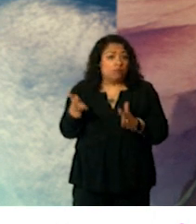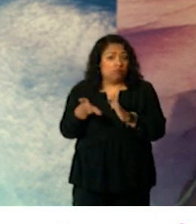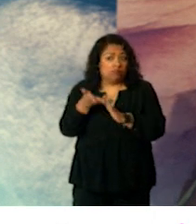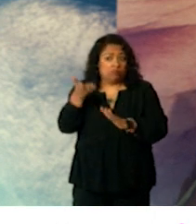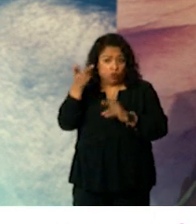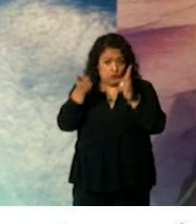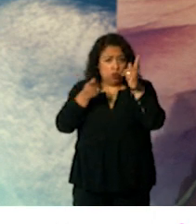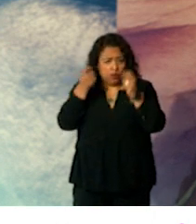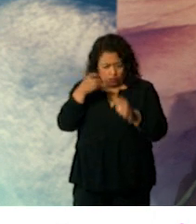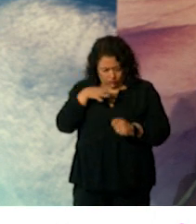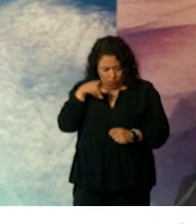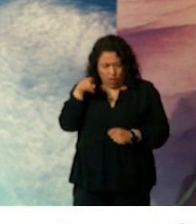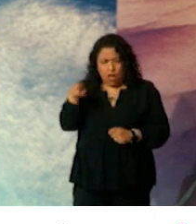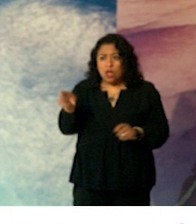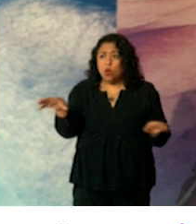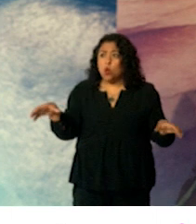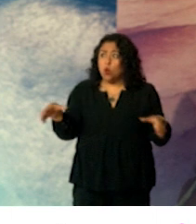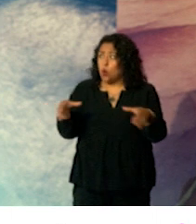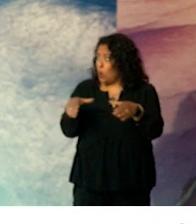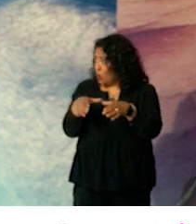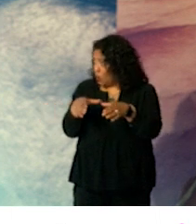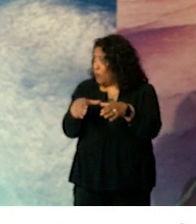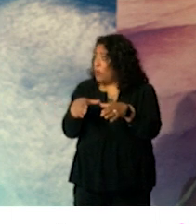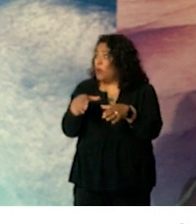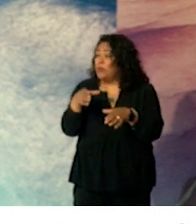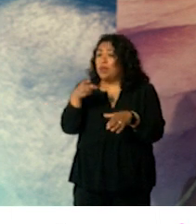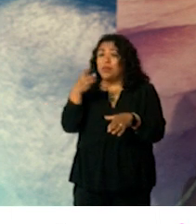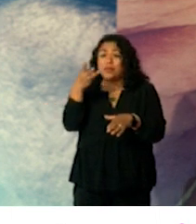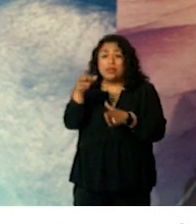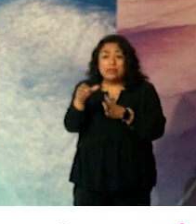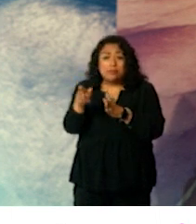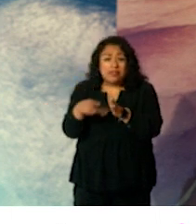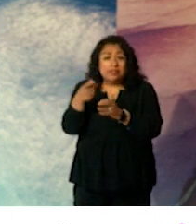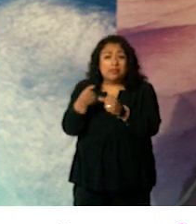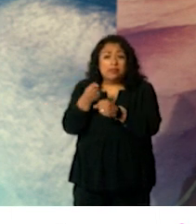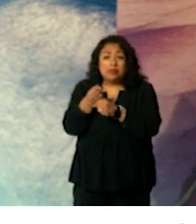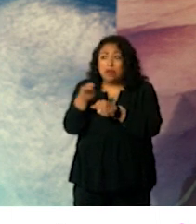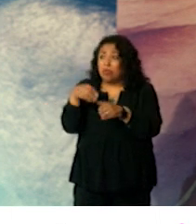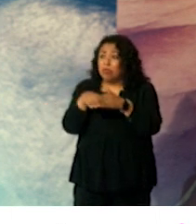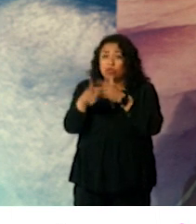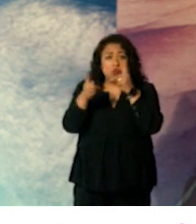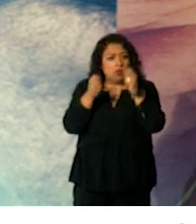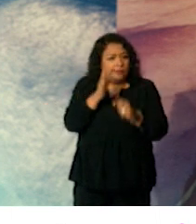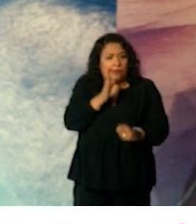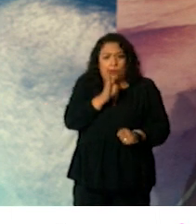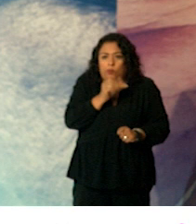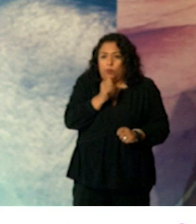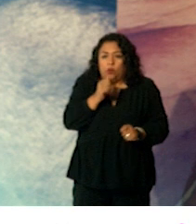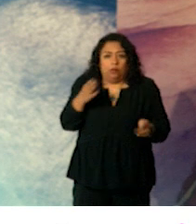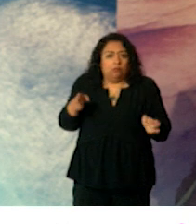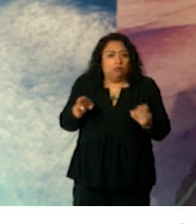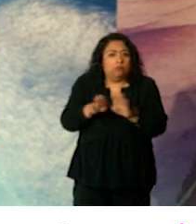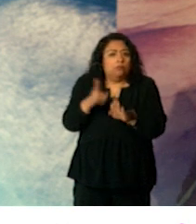infraestructura turística. Y las comunidades indígenas decían, hay 3 meses al año y aquí no puede entrar ningún turista. La sierra